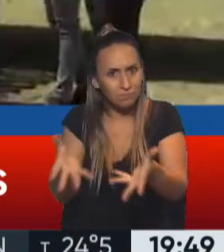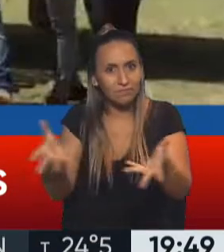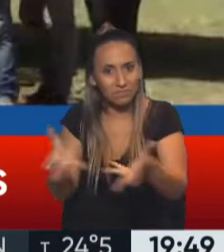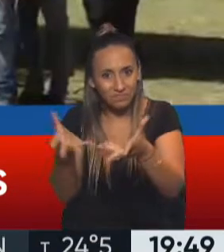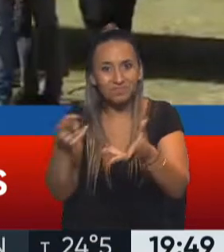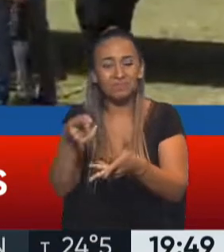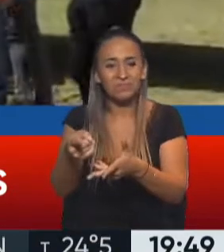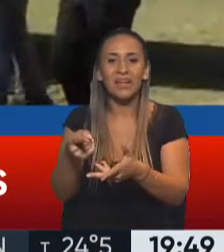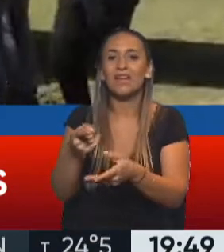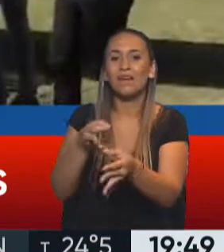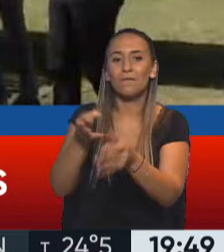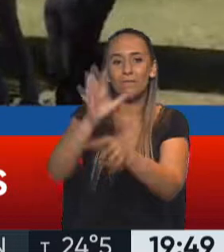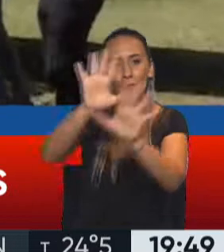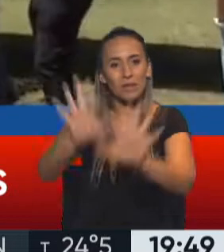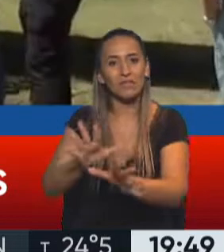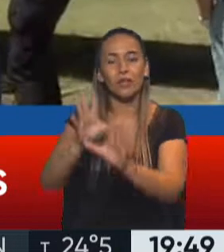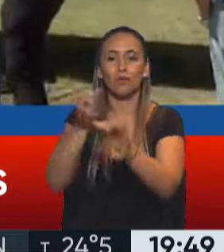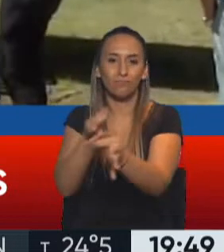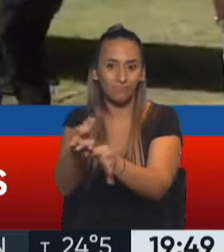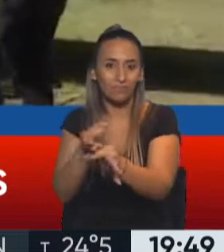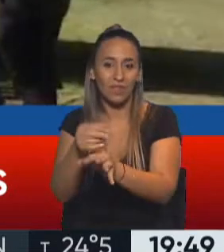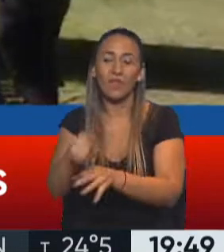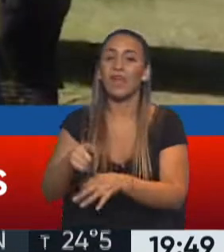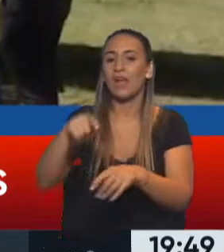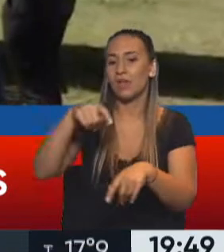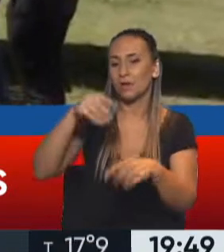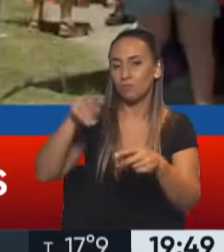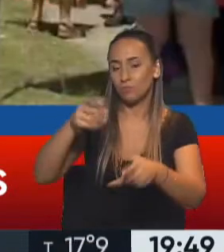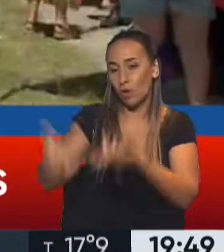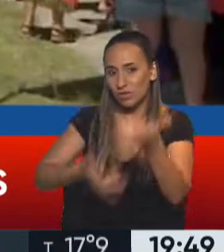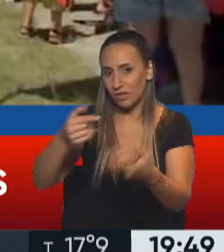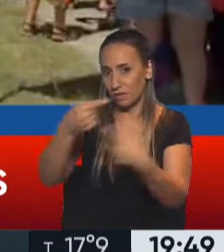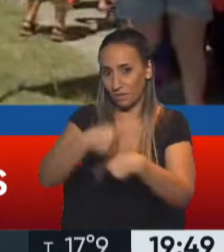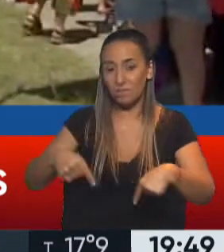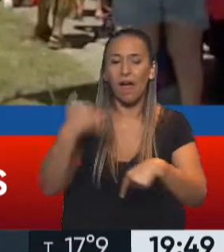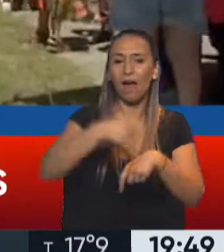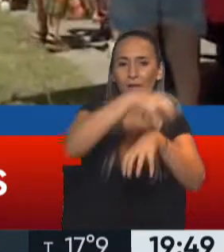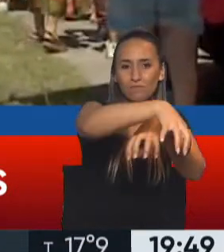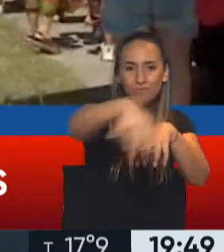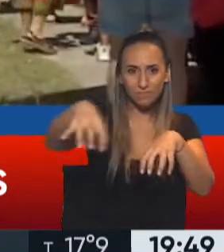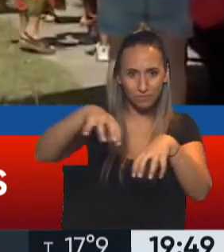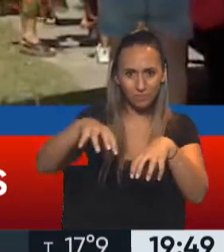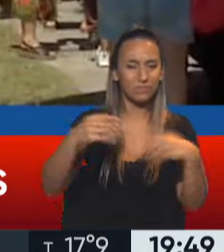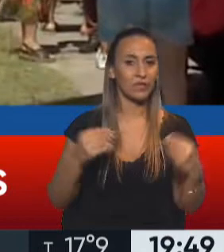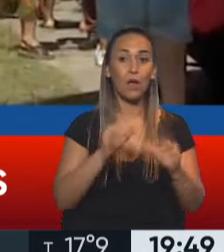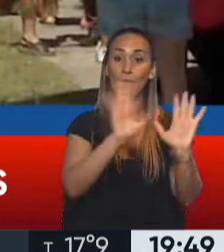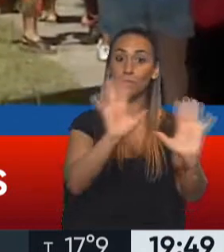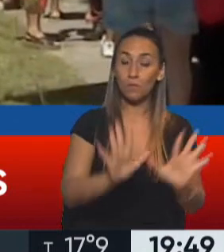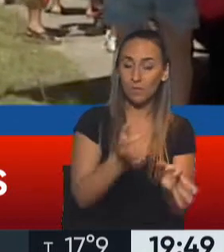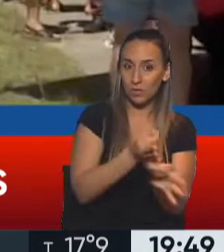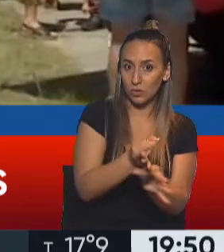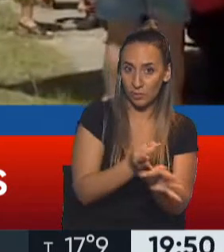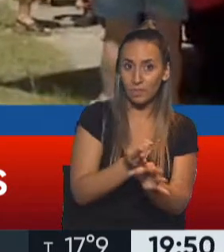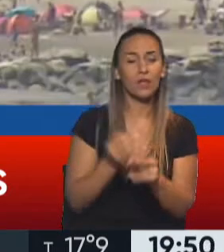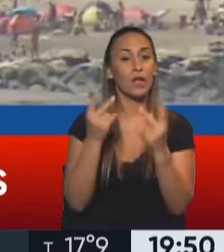se realizarán en las aulas móviles que están en diferentes puntos de la provincia de Buenos Aires. Formación, con capacitación. El turismo es un